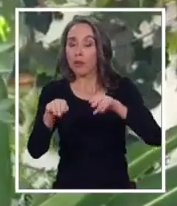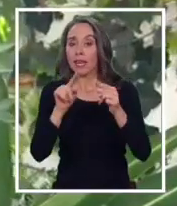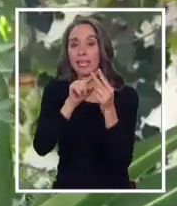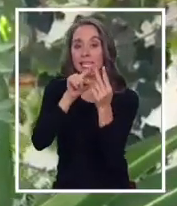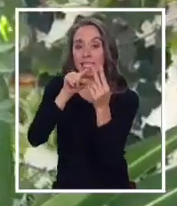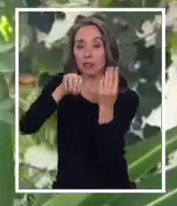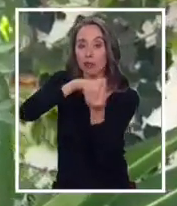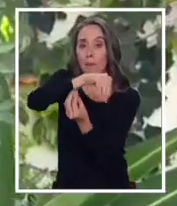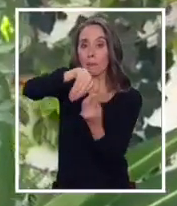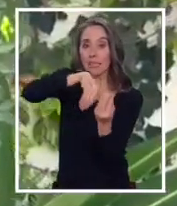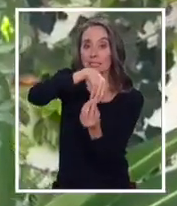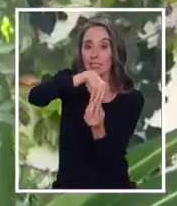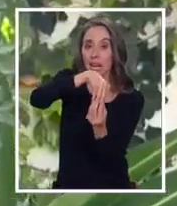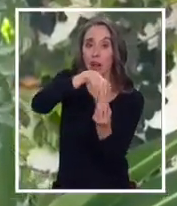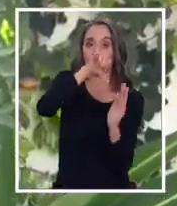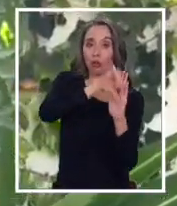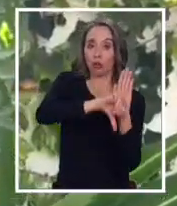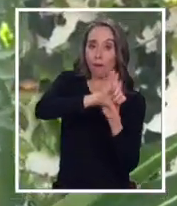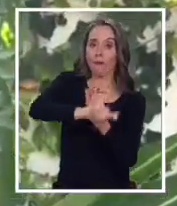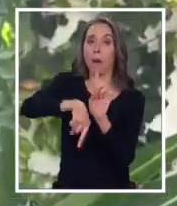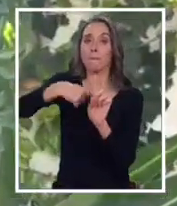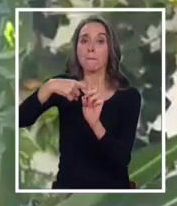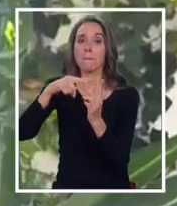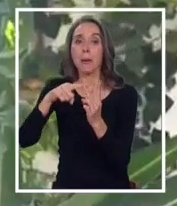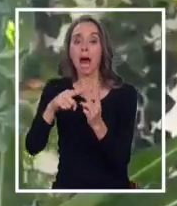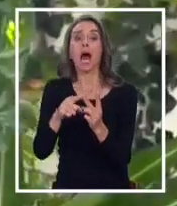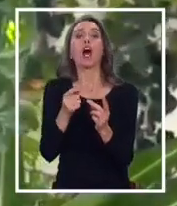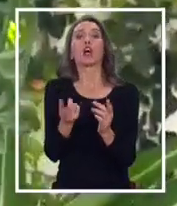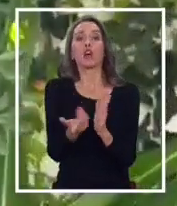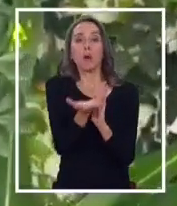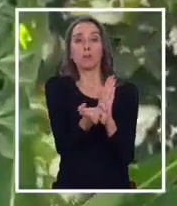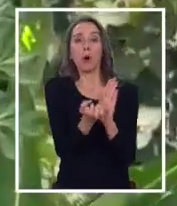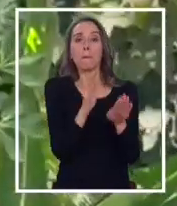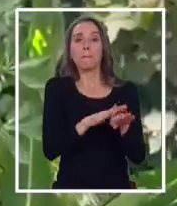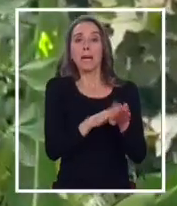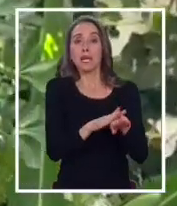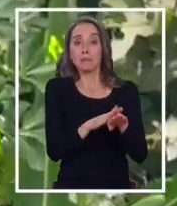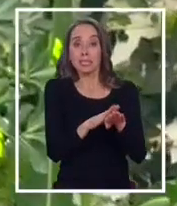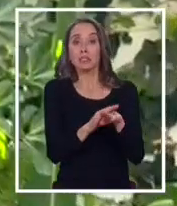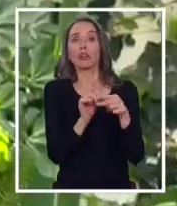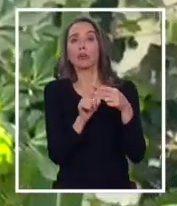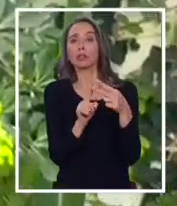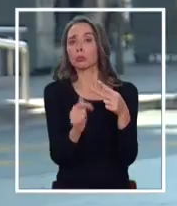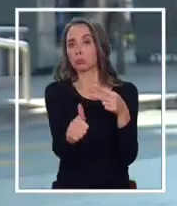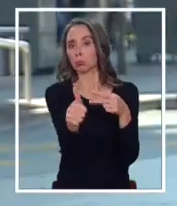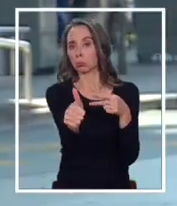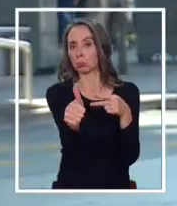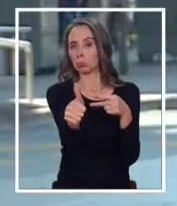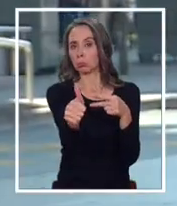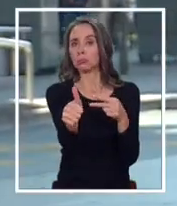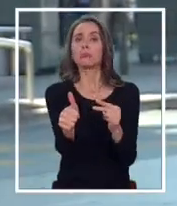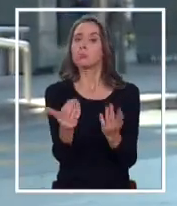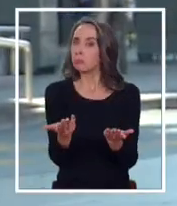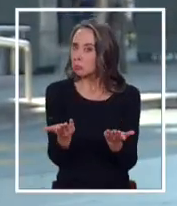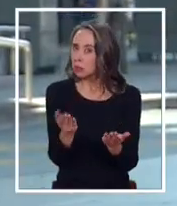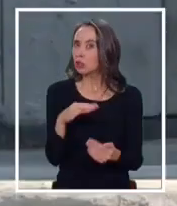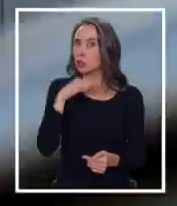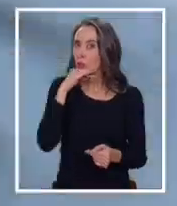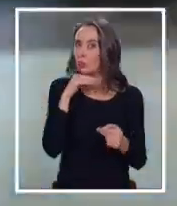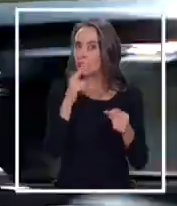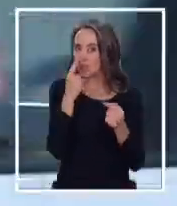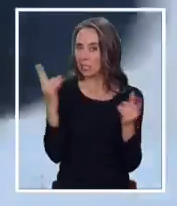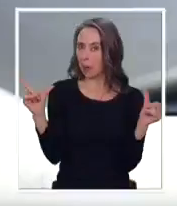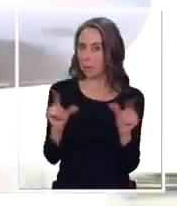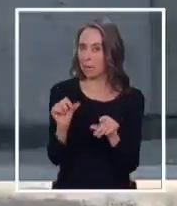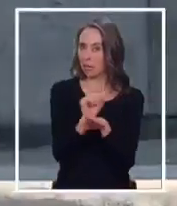entre el confinamiento y la gestión de permisos es la medida adecuada pero es suficiente esta disminución